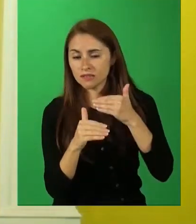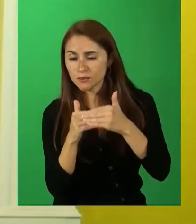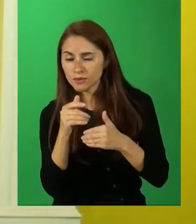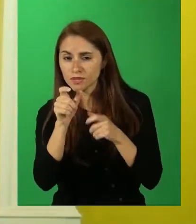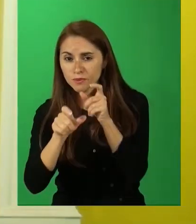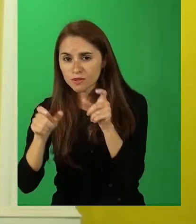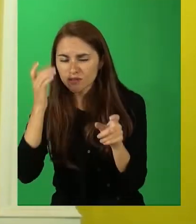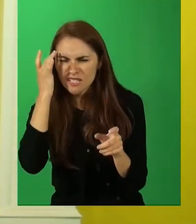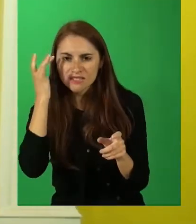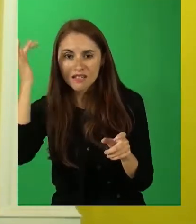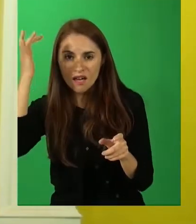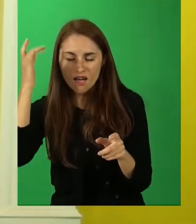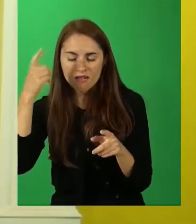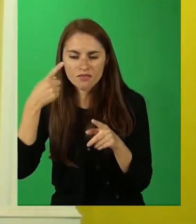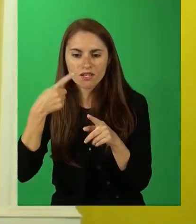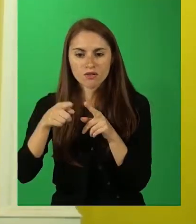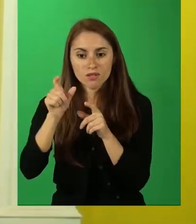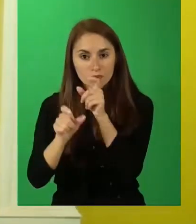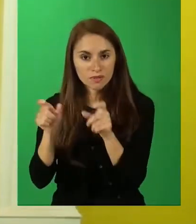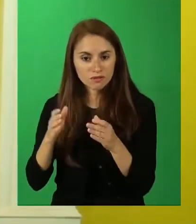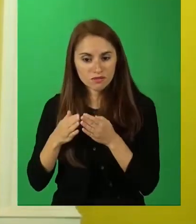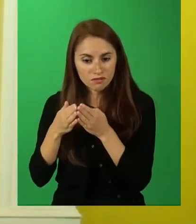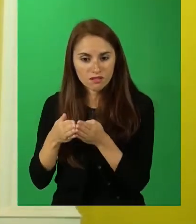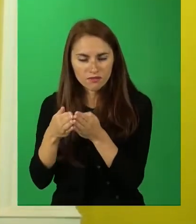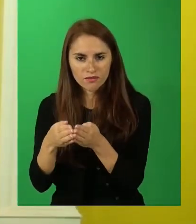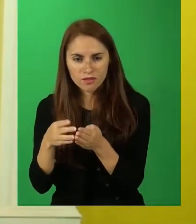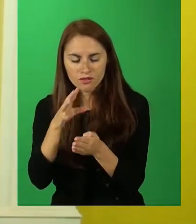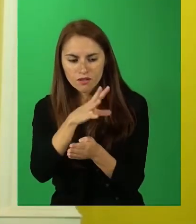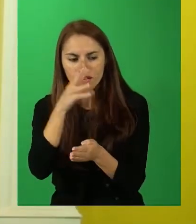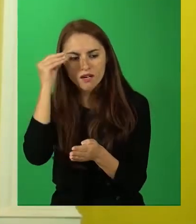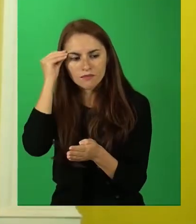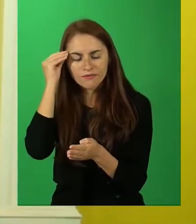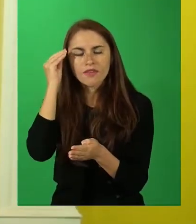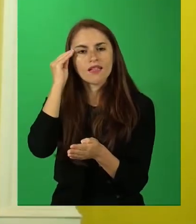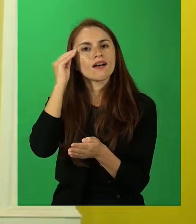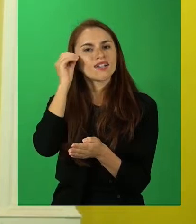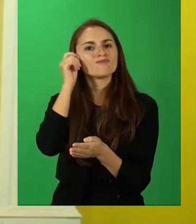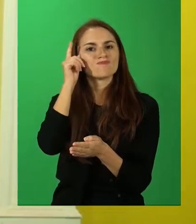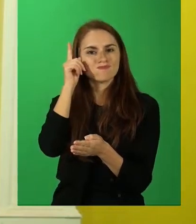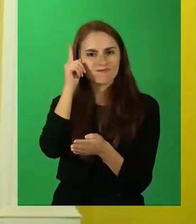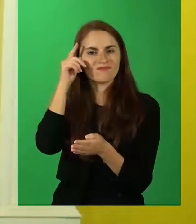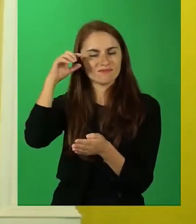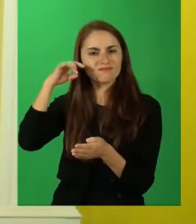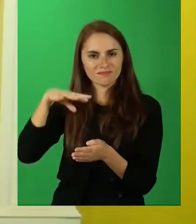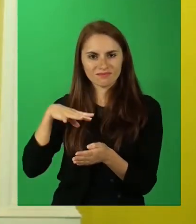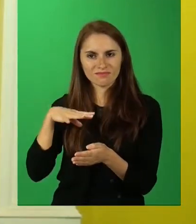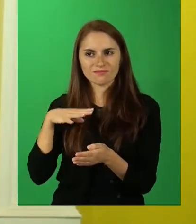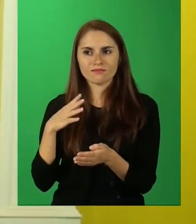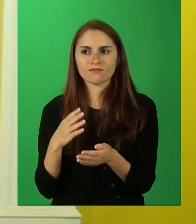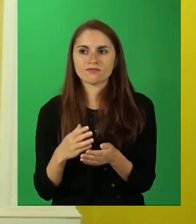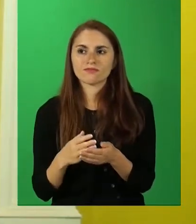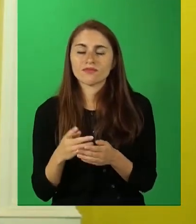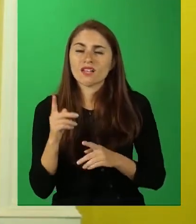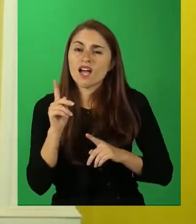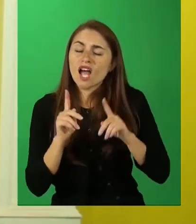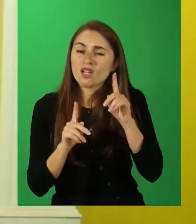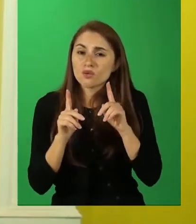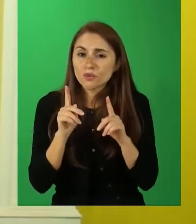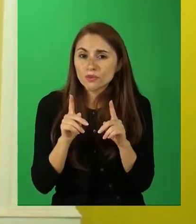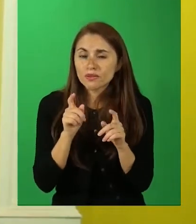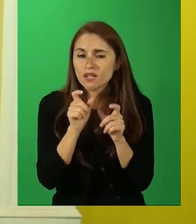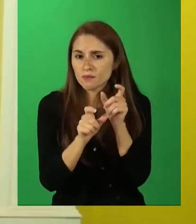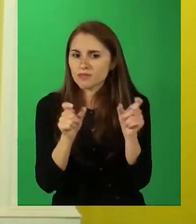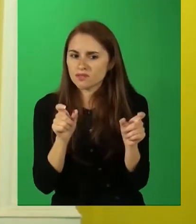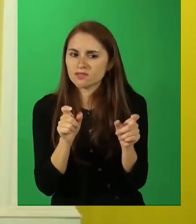y los navegantes habían ido asumiendo esta idea. No les voy a negar que tal vez algunas autoridades